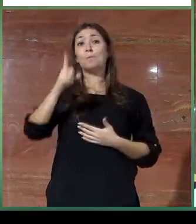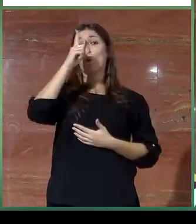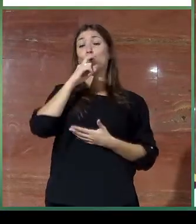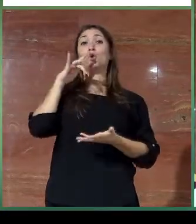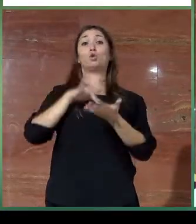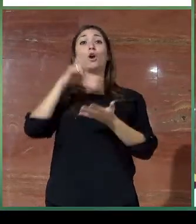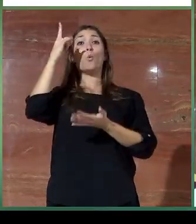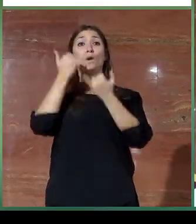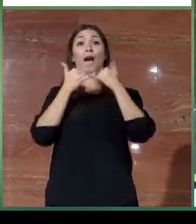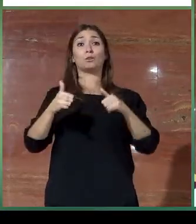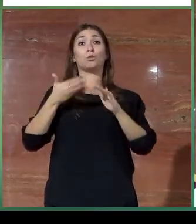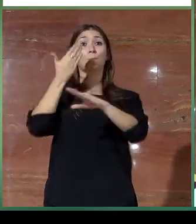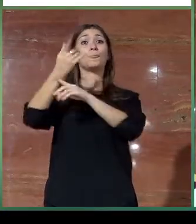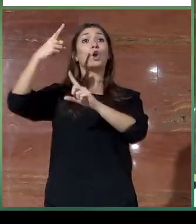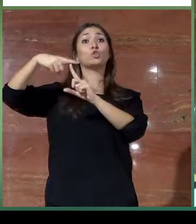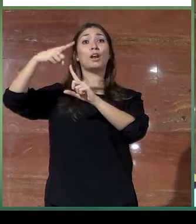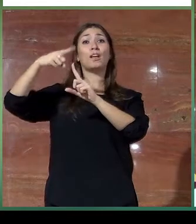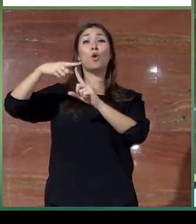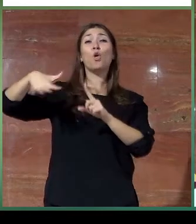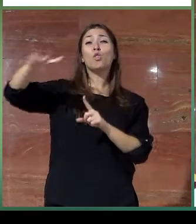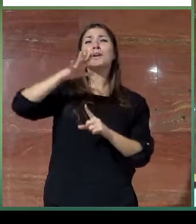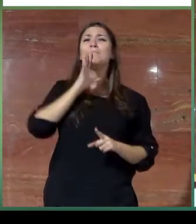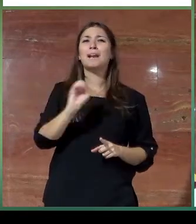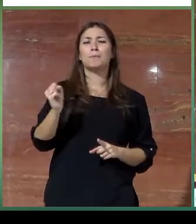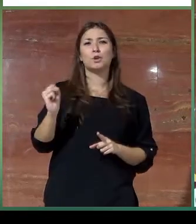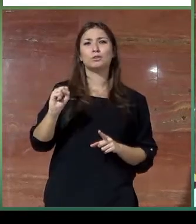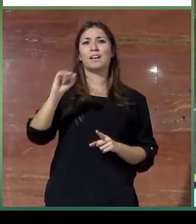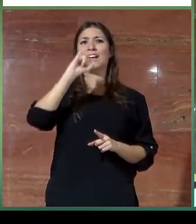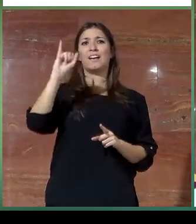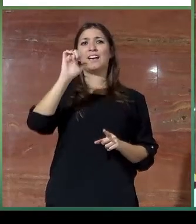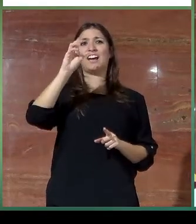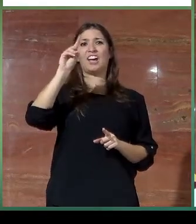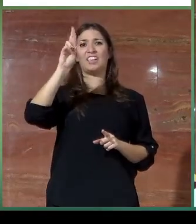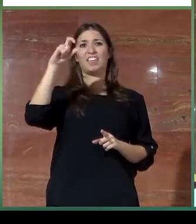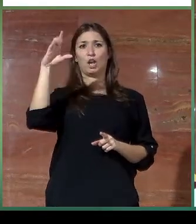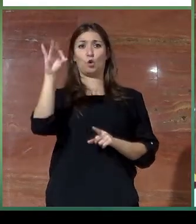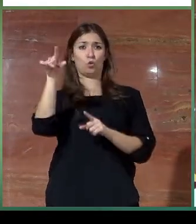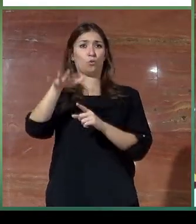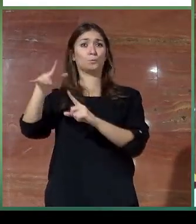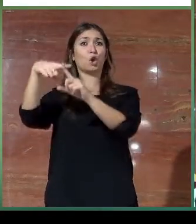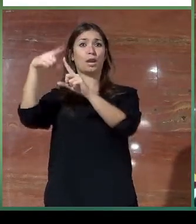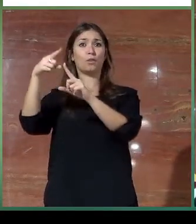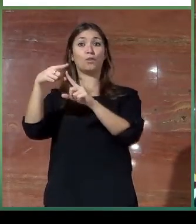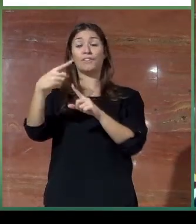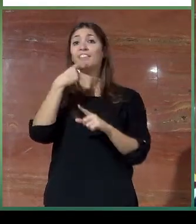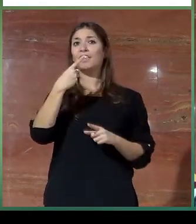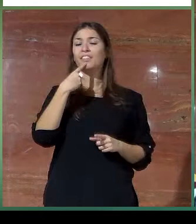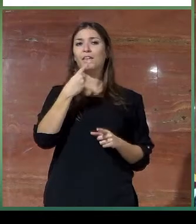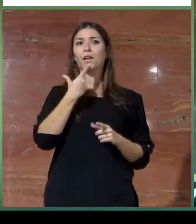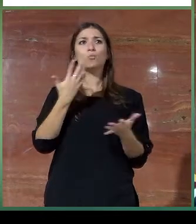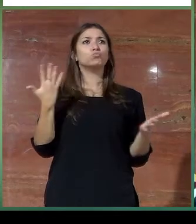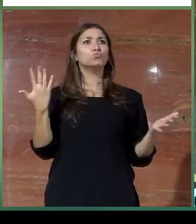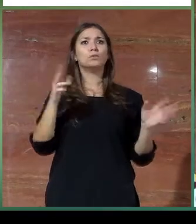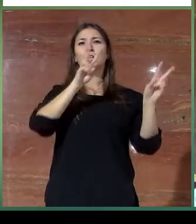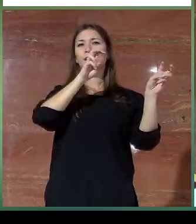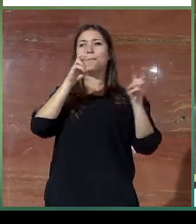un evento en Toledo, en un sitio magnífico, que era el Greco, y que supuestamente tenía a la vista pues, todos los temas